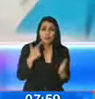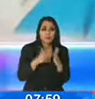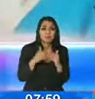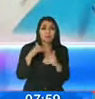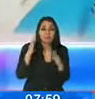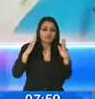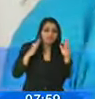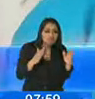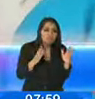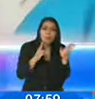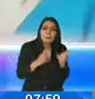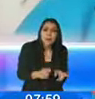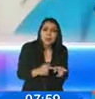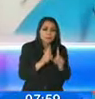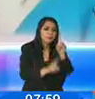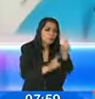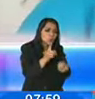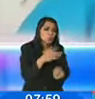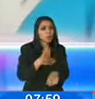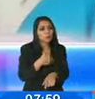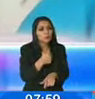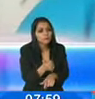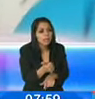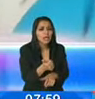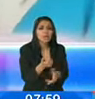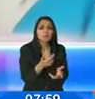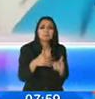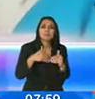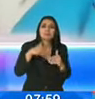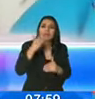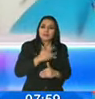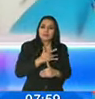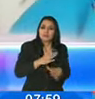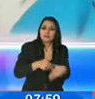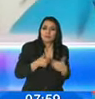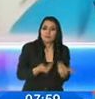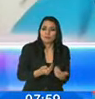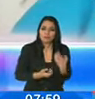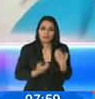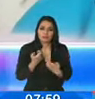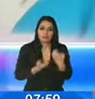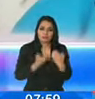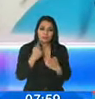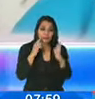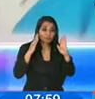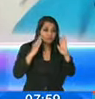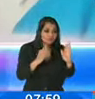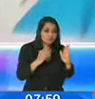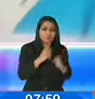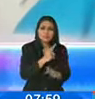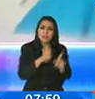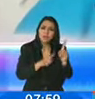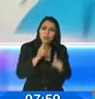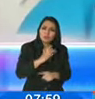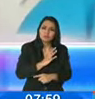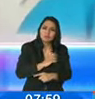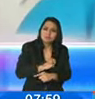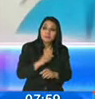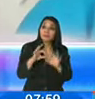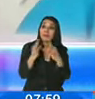el estar con ellos, el preguntarles de cómo estuvo su día, el poder tratar un poco, aliviar esa ausencia de